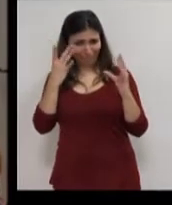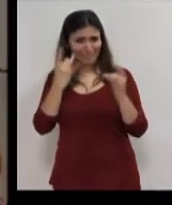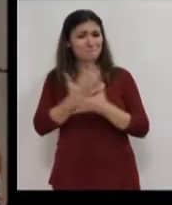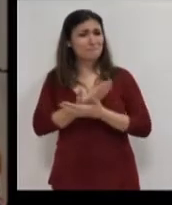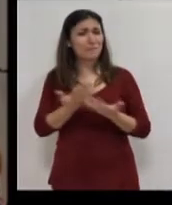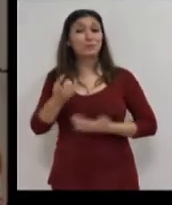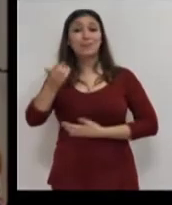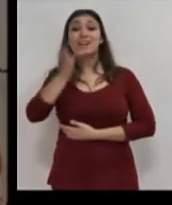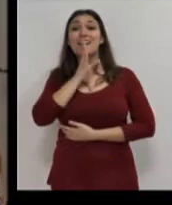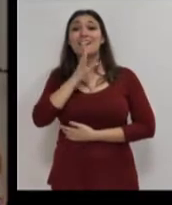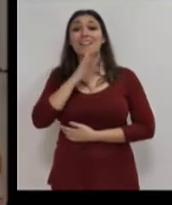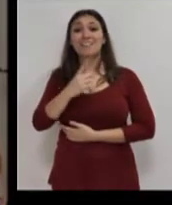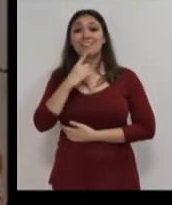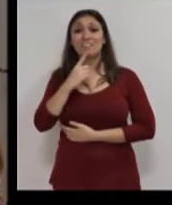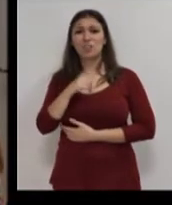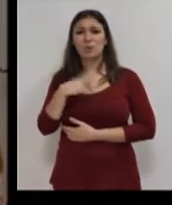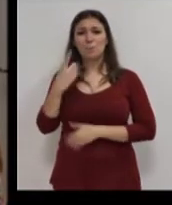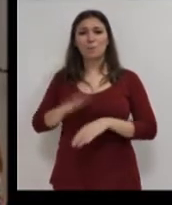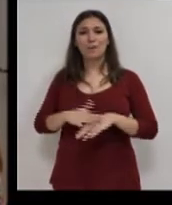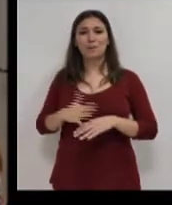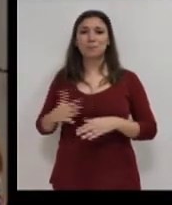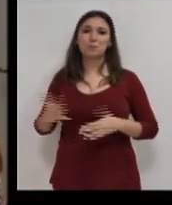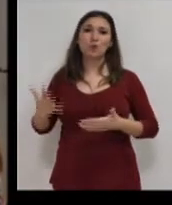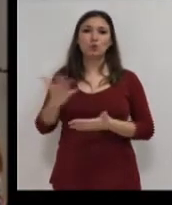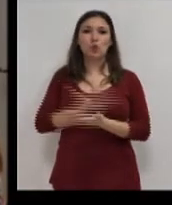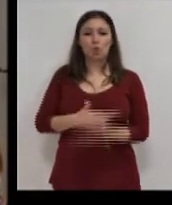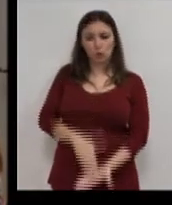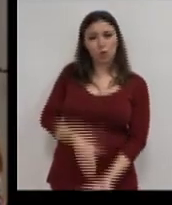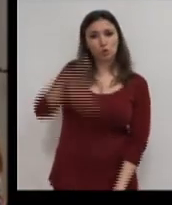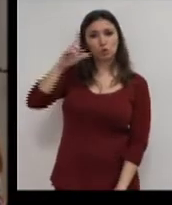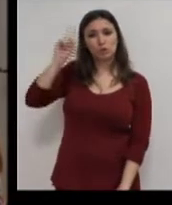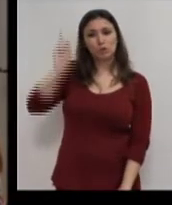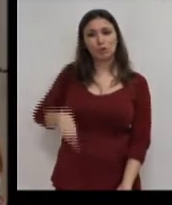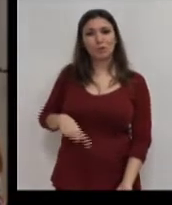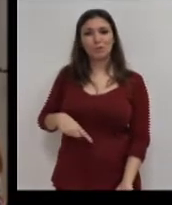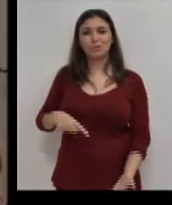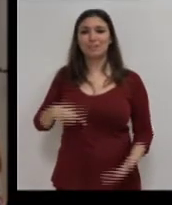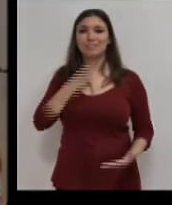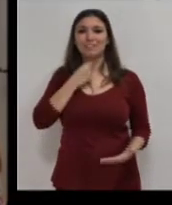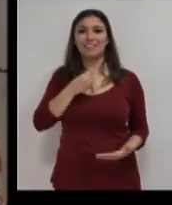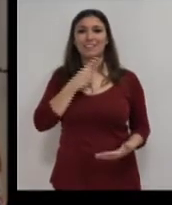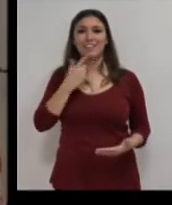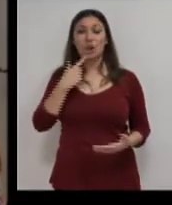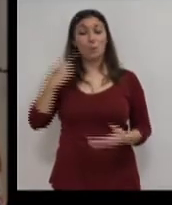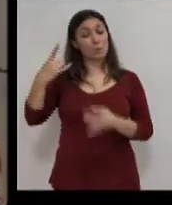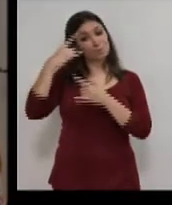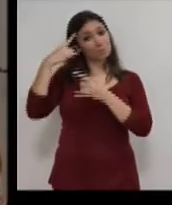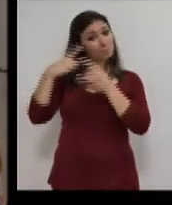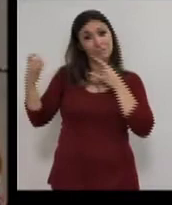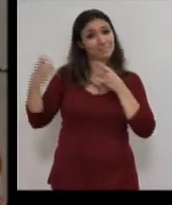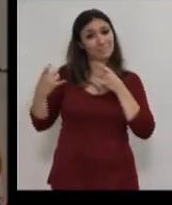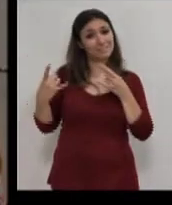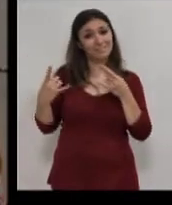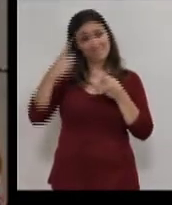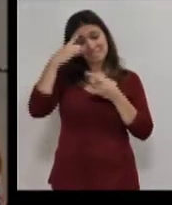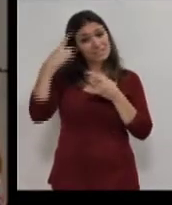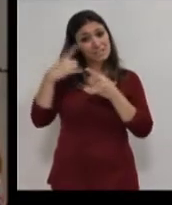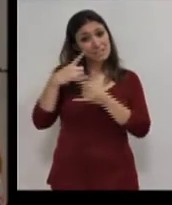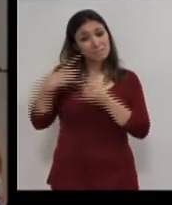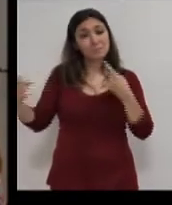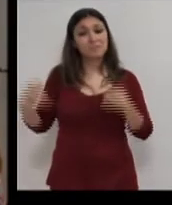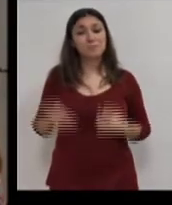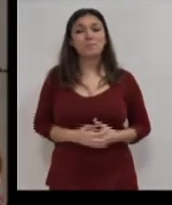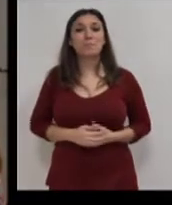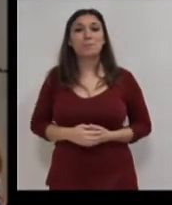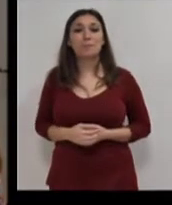la atención y es una tontería si quieres, pero cuando has dicho somos para todos los públicos, has tenido una especie